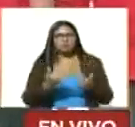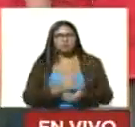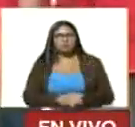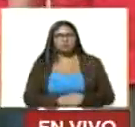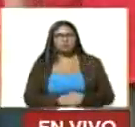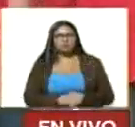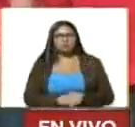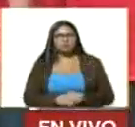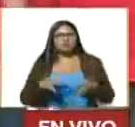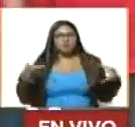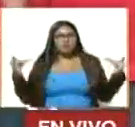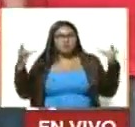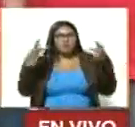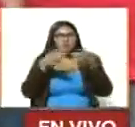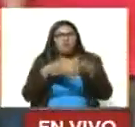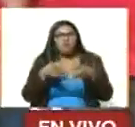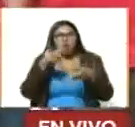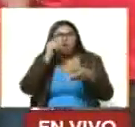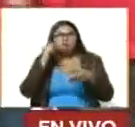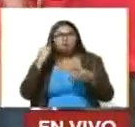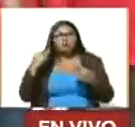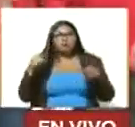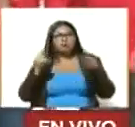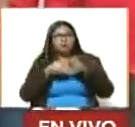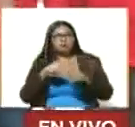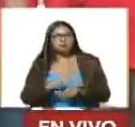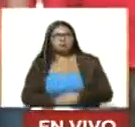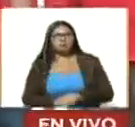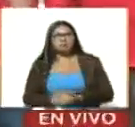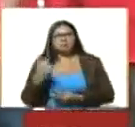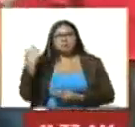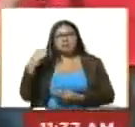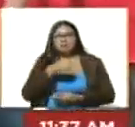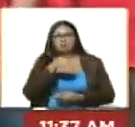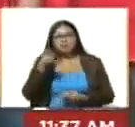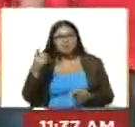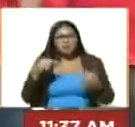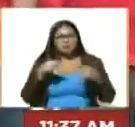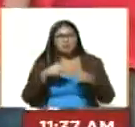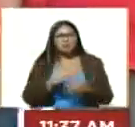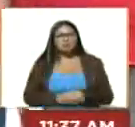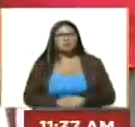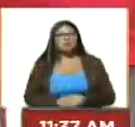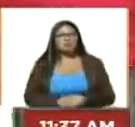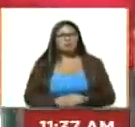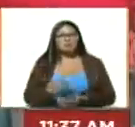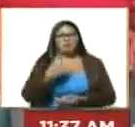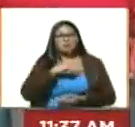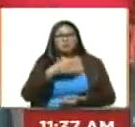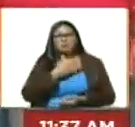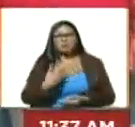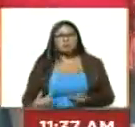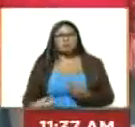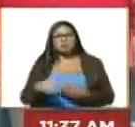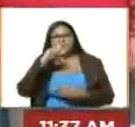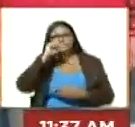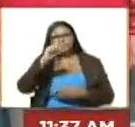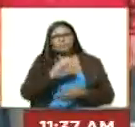con este ejército de hombres y mujeres, cuenten ustedes, cuente nuestro hermano presidente Nicolás